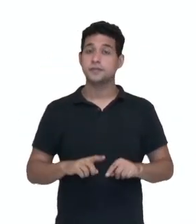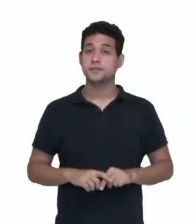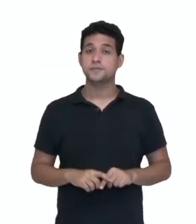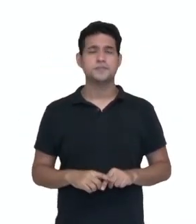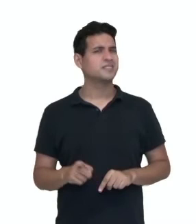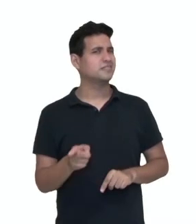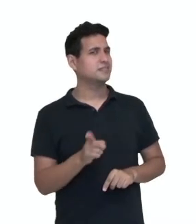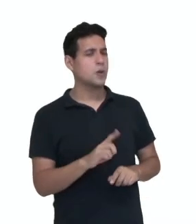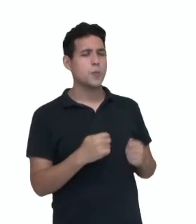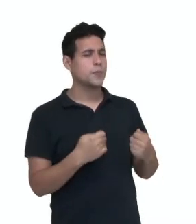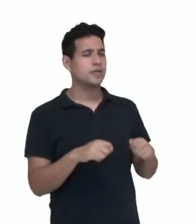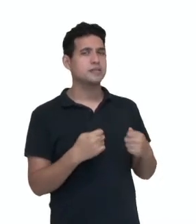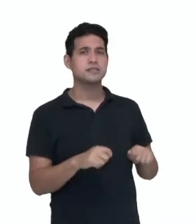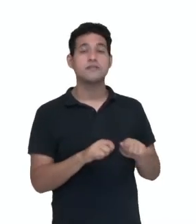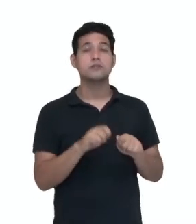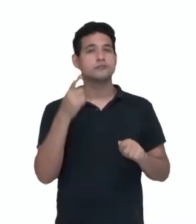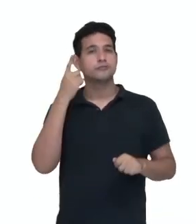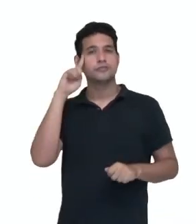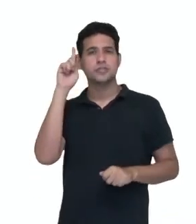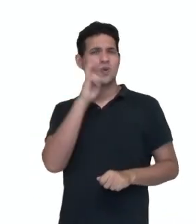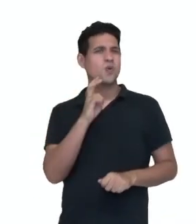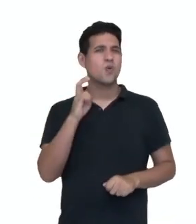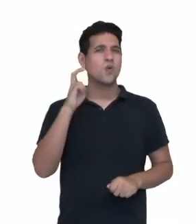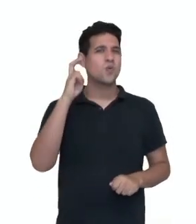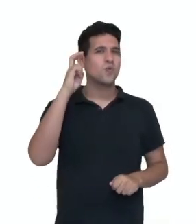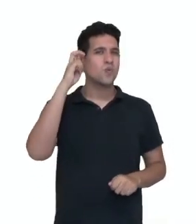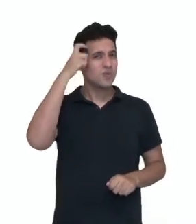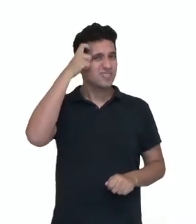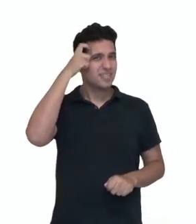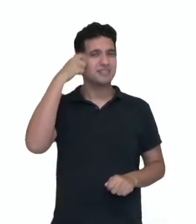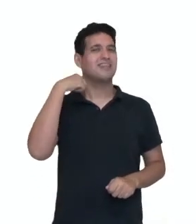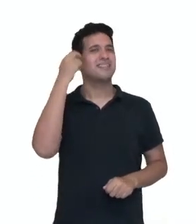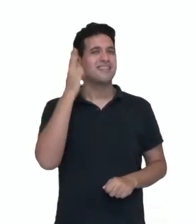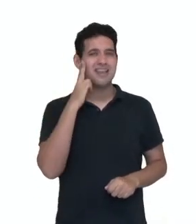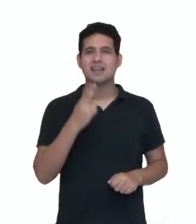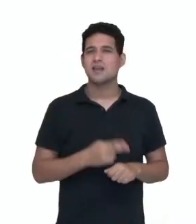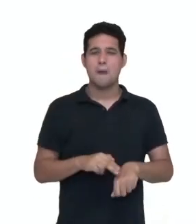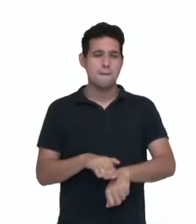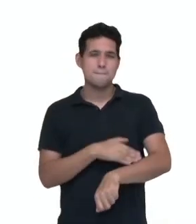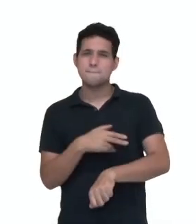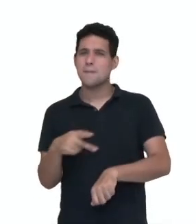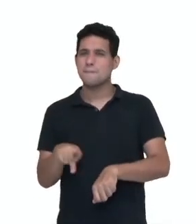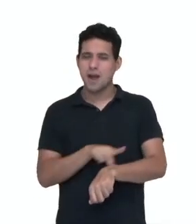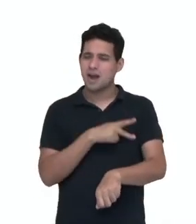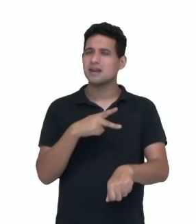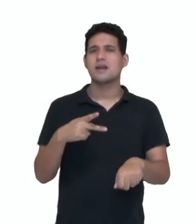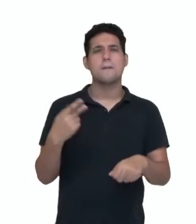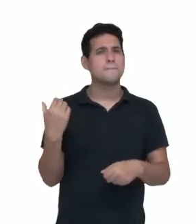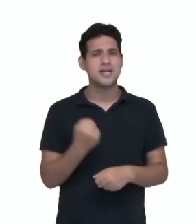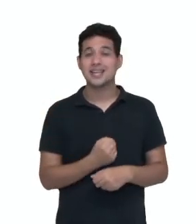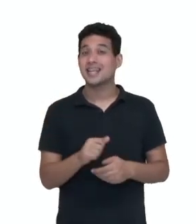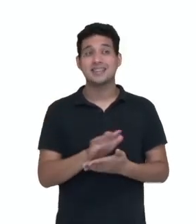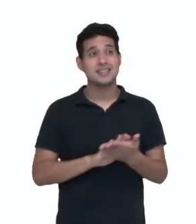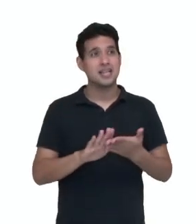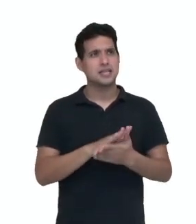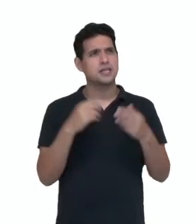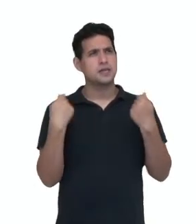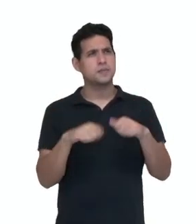Não precisamos de um dia de consciência negra, parda, branca, albina. Precisamos